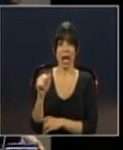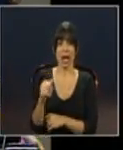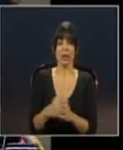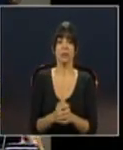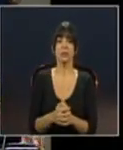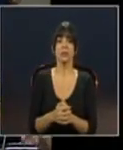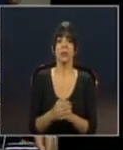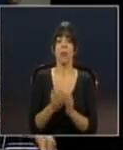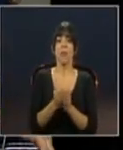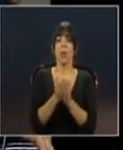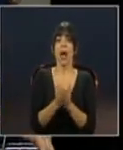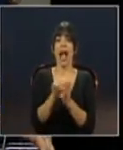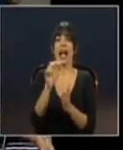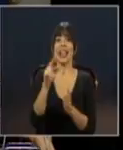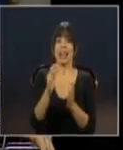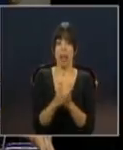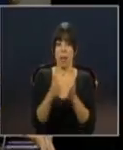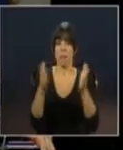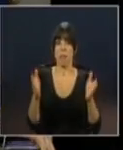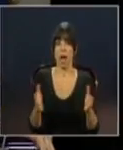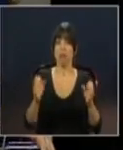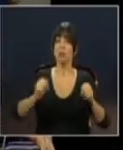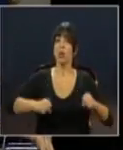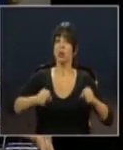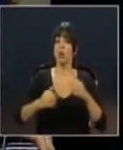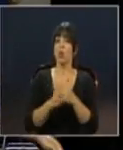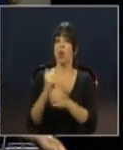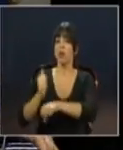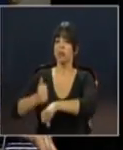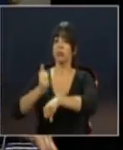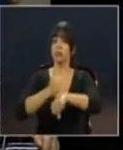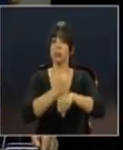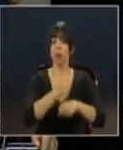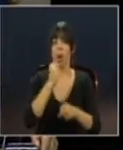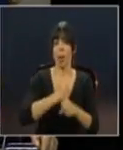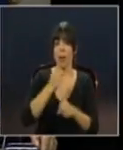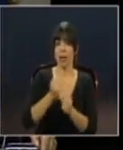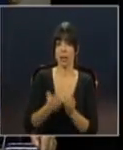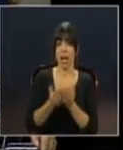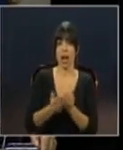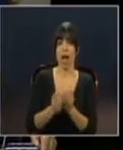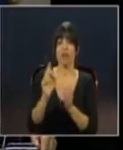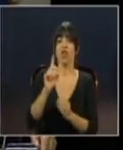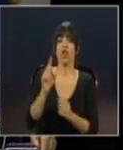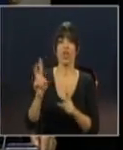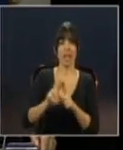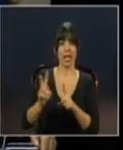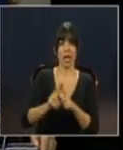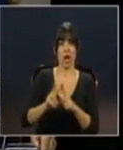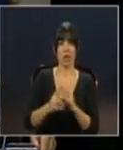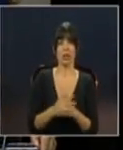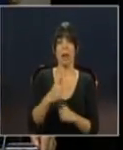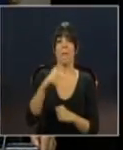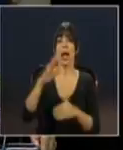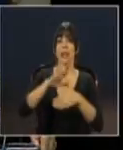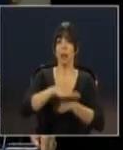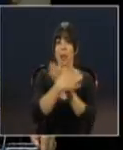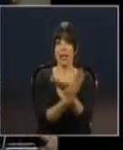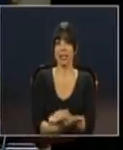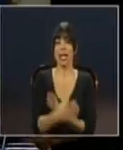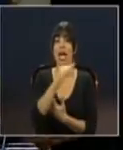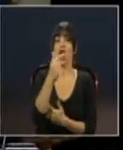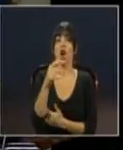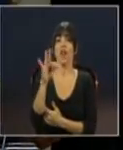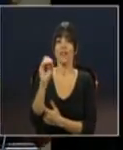complejo portuario Caldera, con posibilidades de nuevos centros de operaciones navales en el Golfo de Nicoya, Playa Ballena y Golfito,